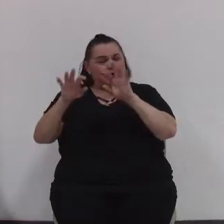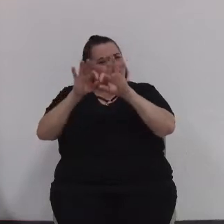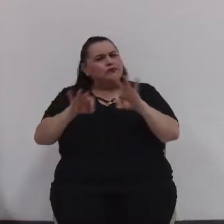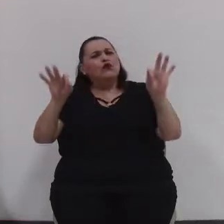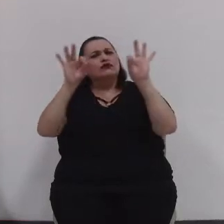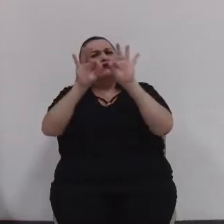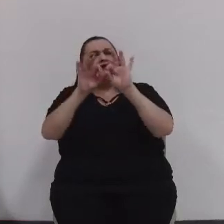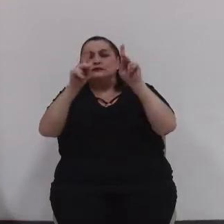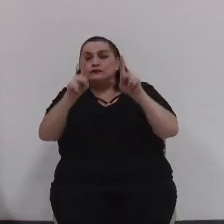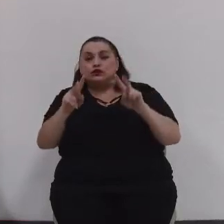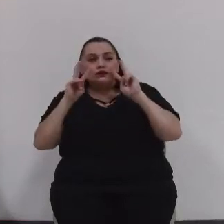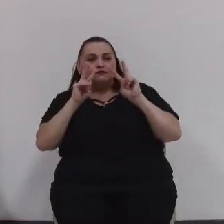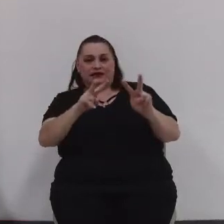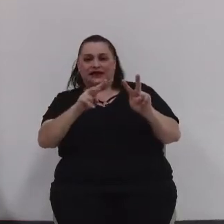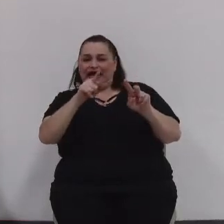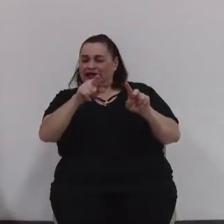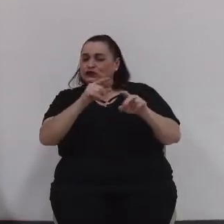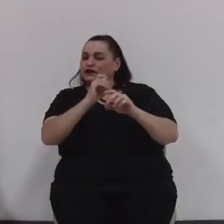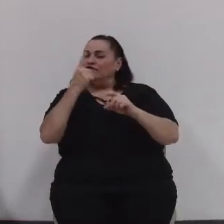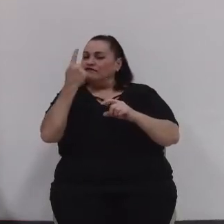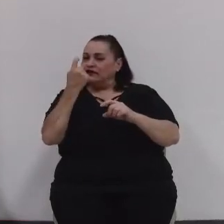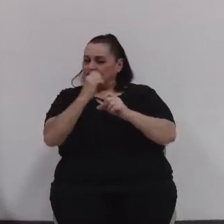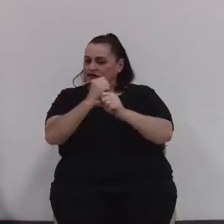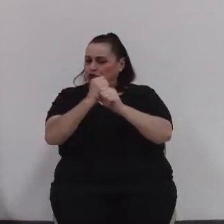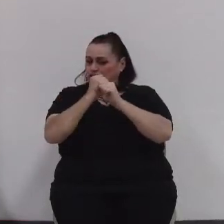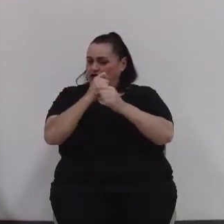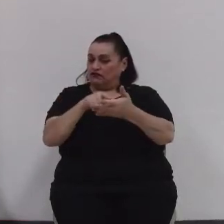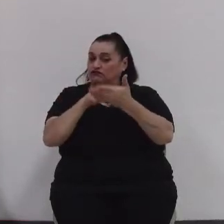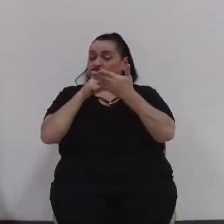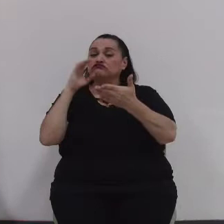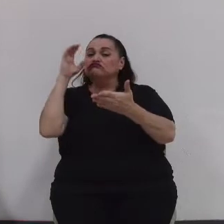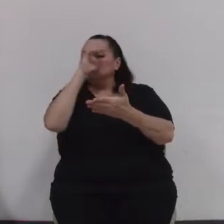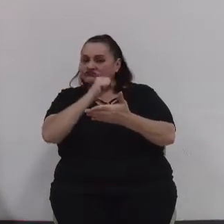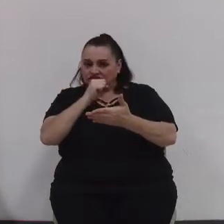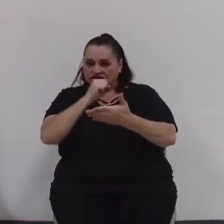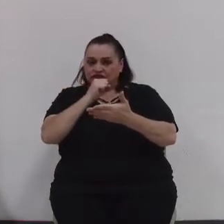gente está viendo, y ahí la noción de inseguridad, el reconocimiento de